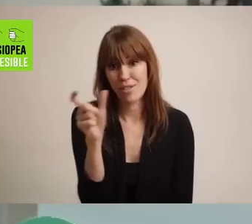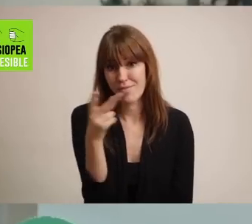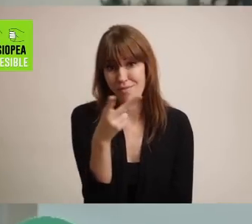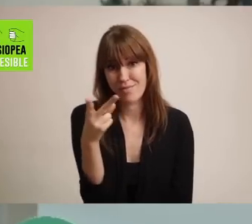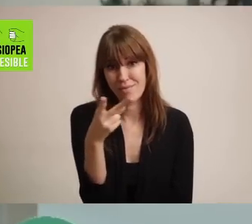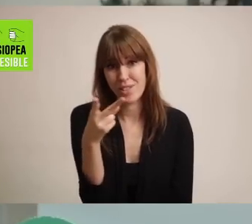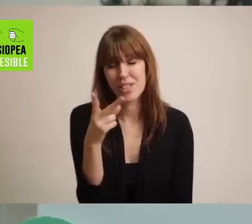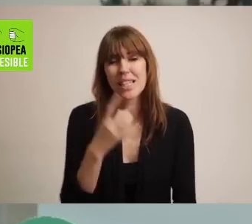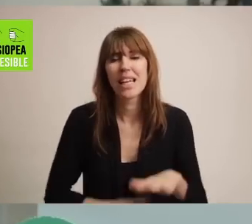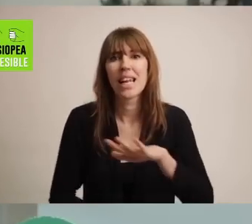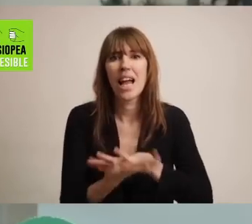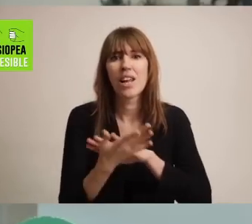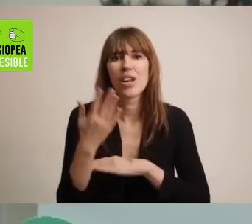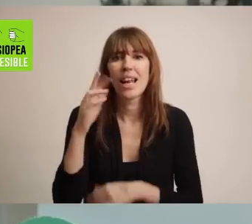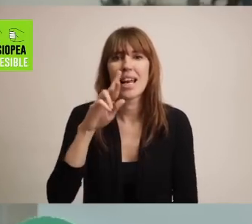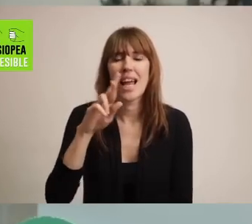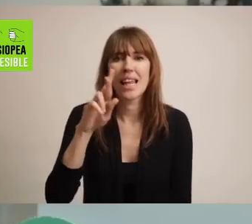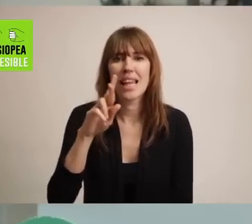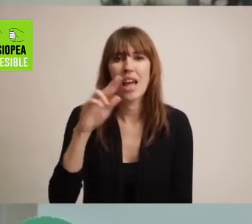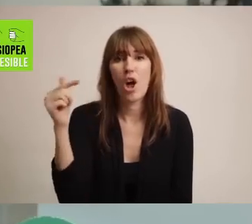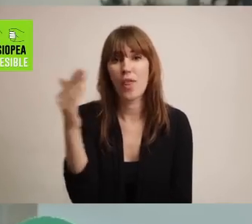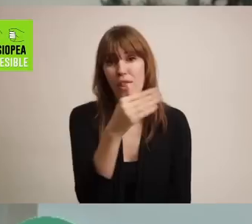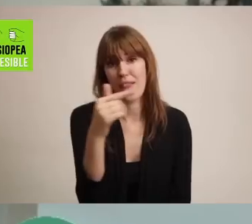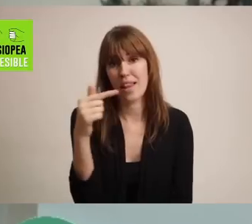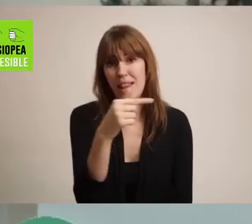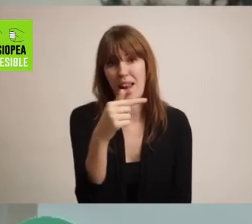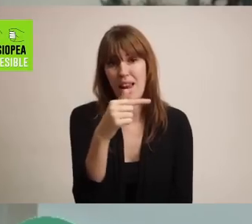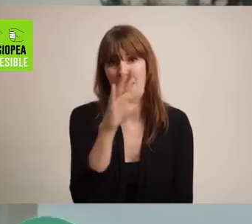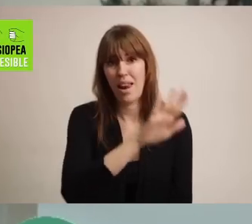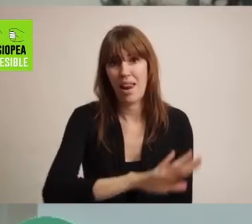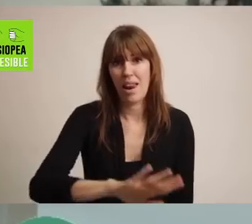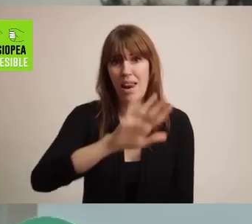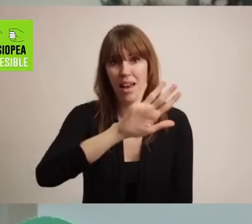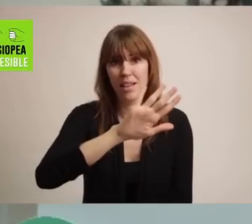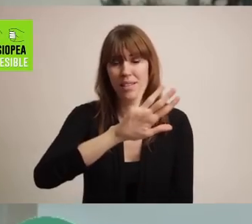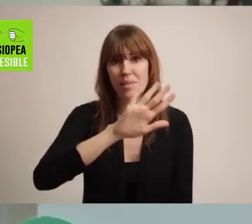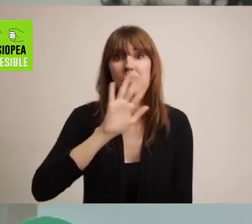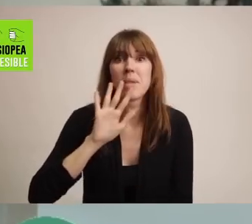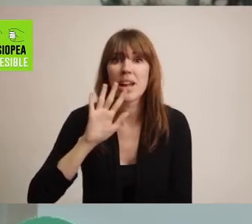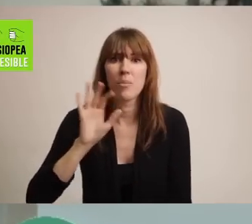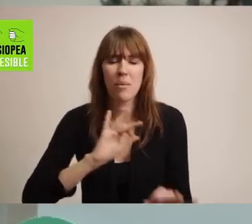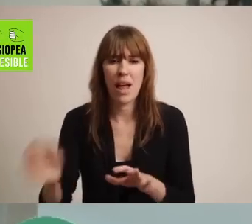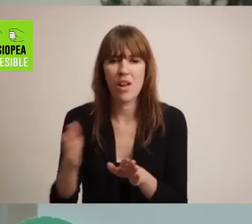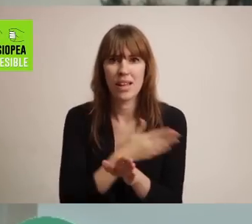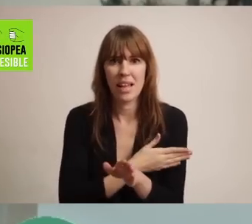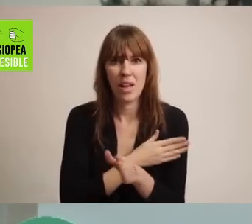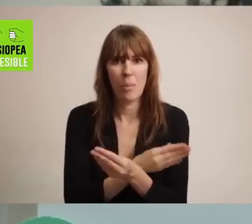a lo que se llama el Reiki occidental. ¿Y qué hicieron? Se olvidaron de toda la preparación de la